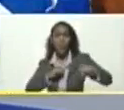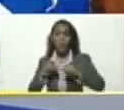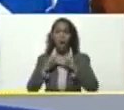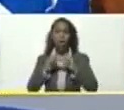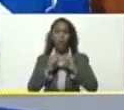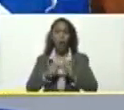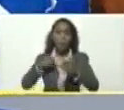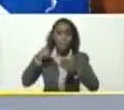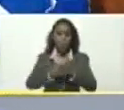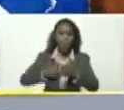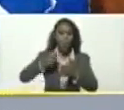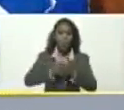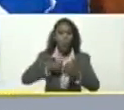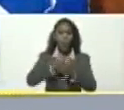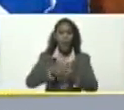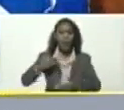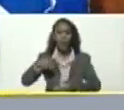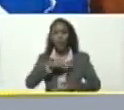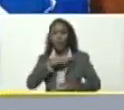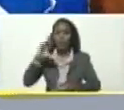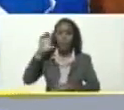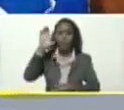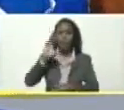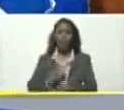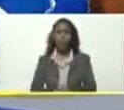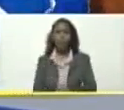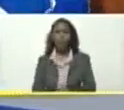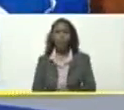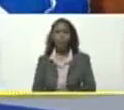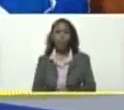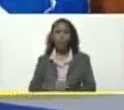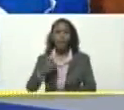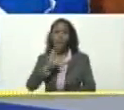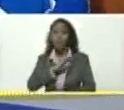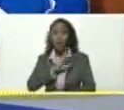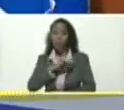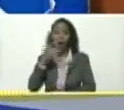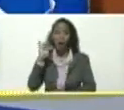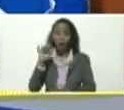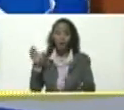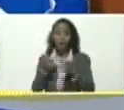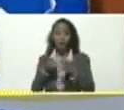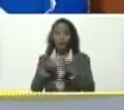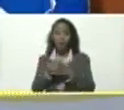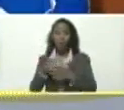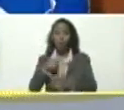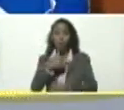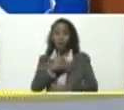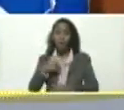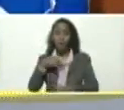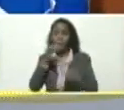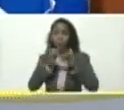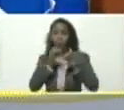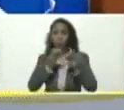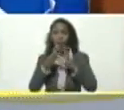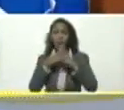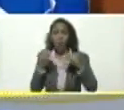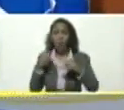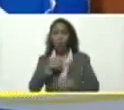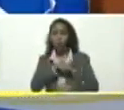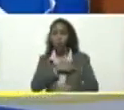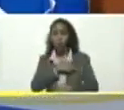luchando por nuestra patria. Y tenemos un equipo. Yo quiero explicarle a todos.